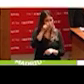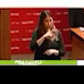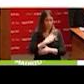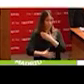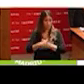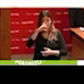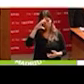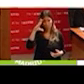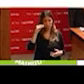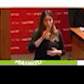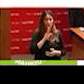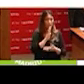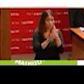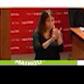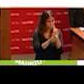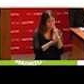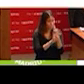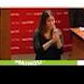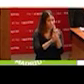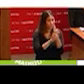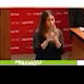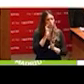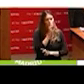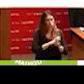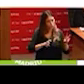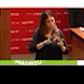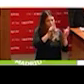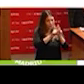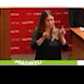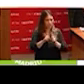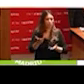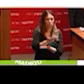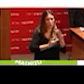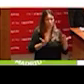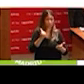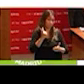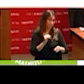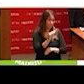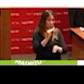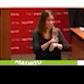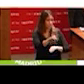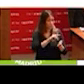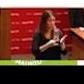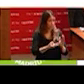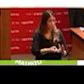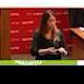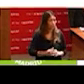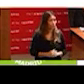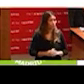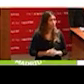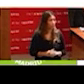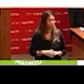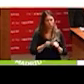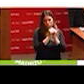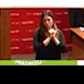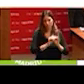intelectual de esta forma que os cuento Buscar empresas que colaboren en la en la financiación del proyecto y toda